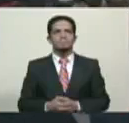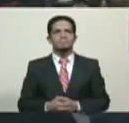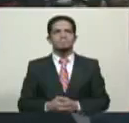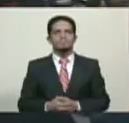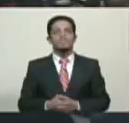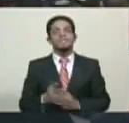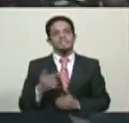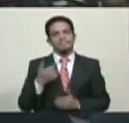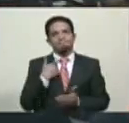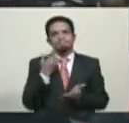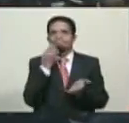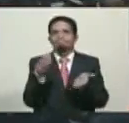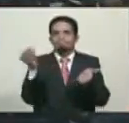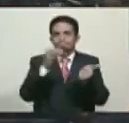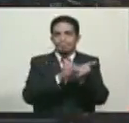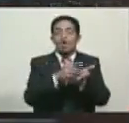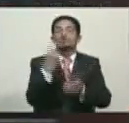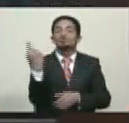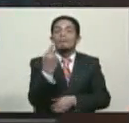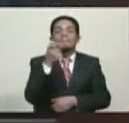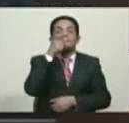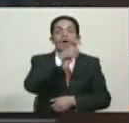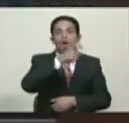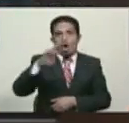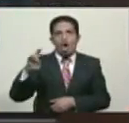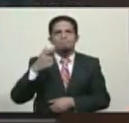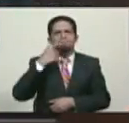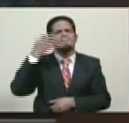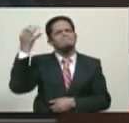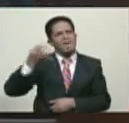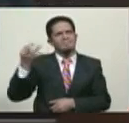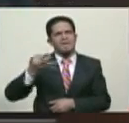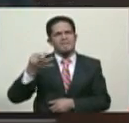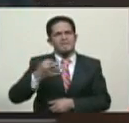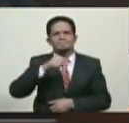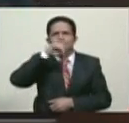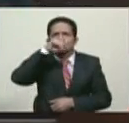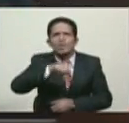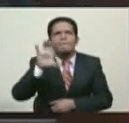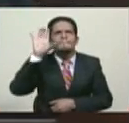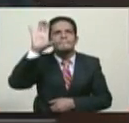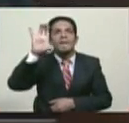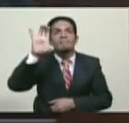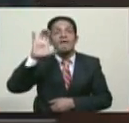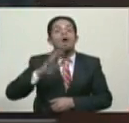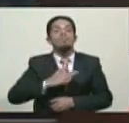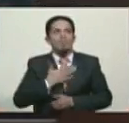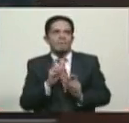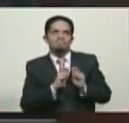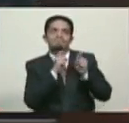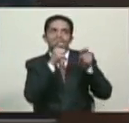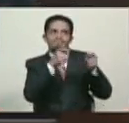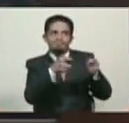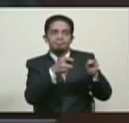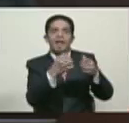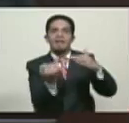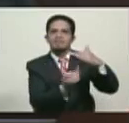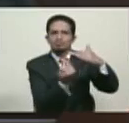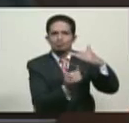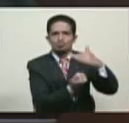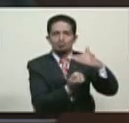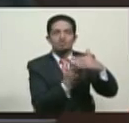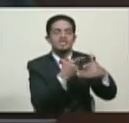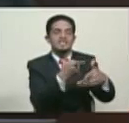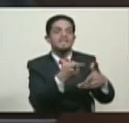Insisto, solo hombres y mujeres verdaderamente patriotas pueden dirigir nuestras instituciones y tener la garantía de